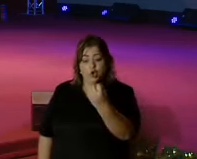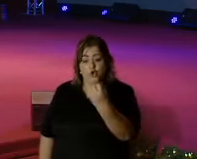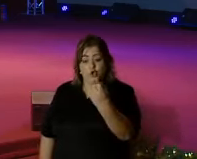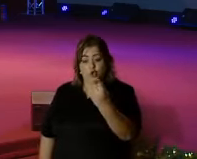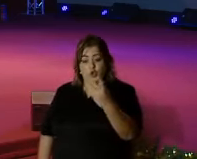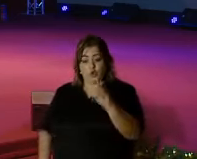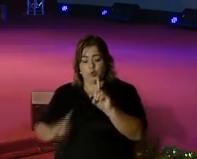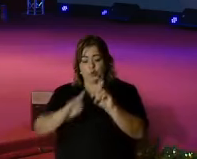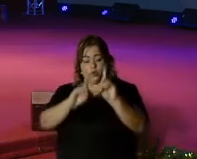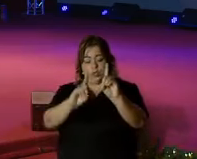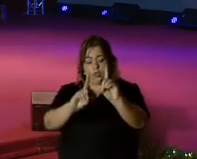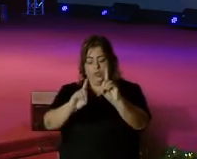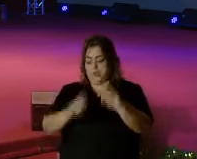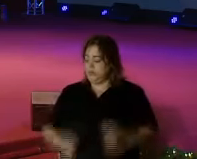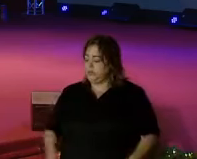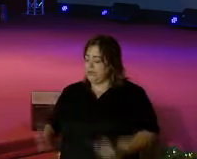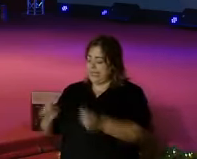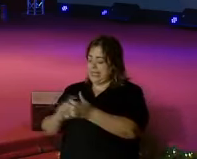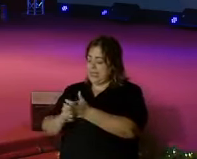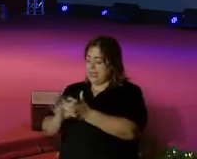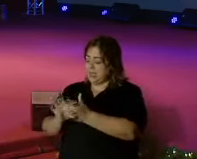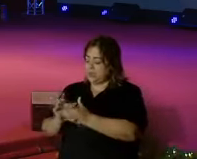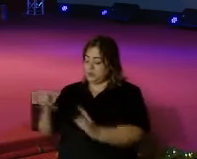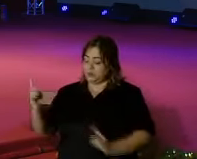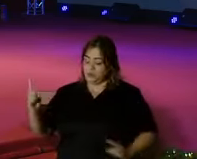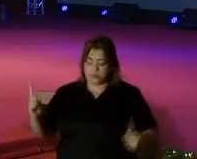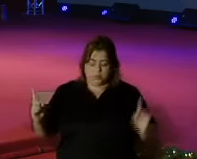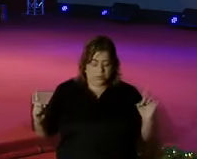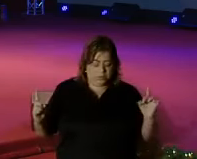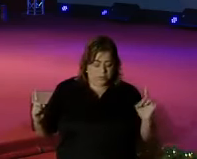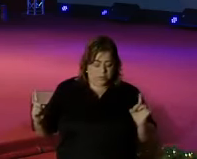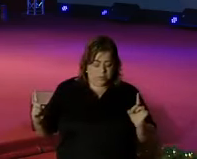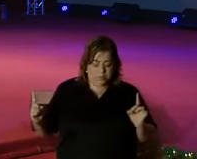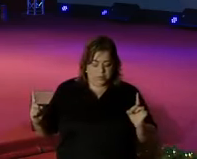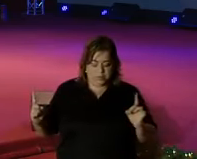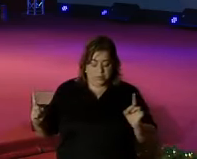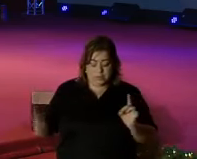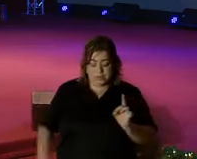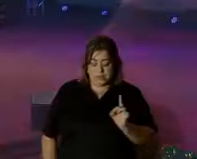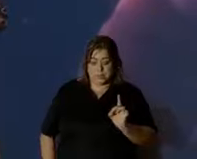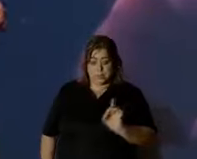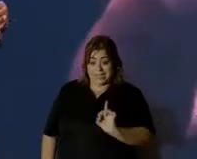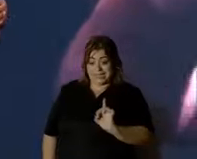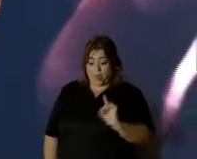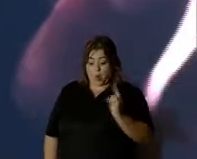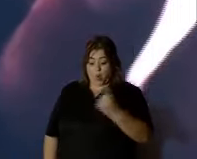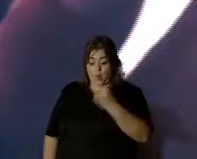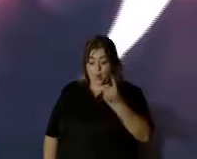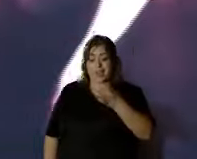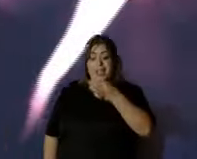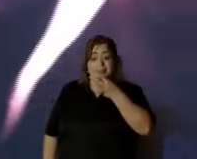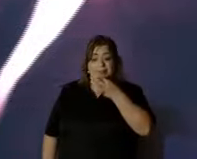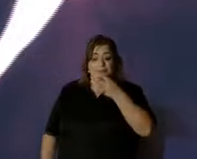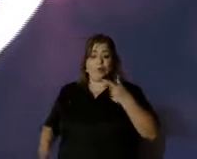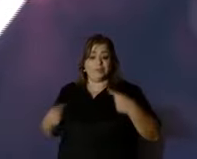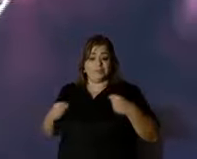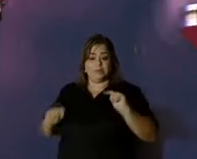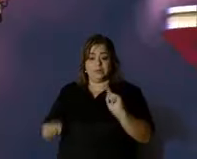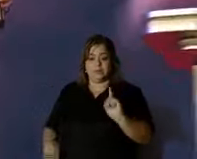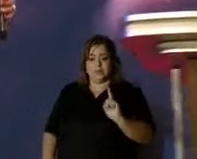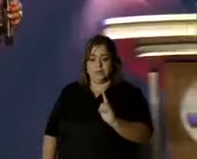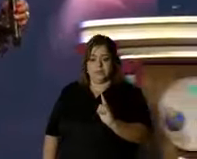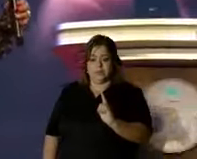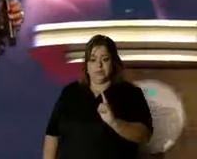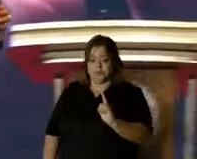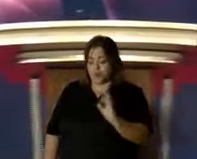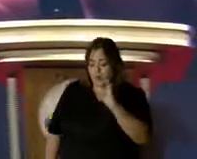y el otro era guardabarriga. Pero nadie se fijó en el piso. siempre va a haber un lugar.